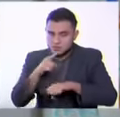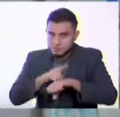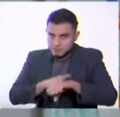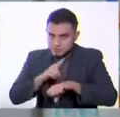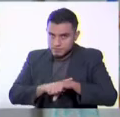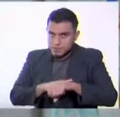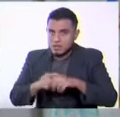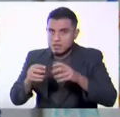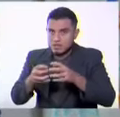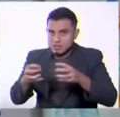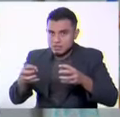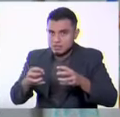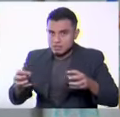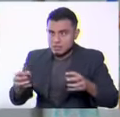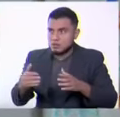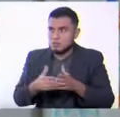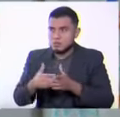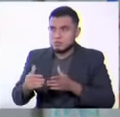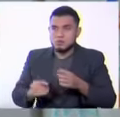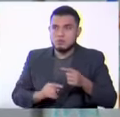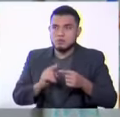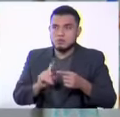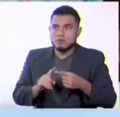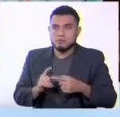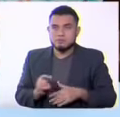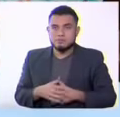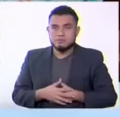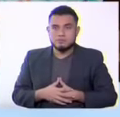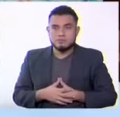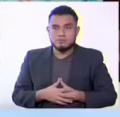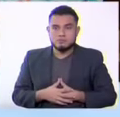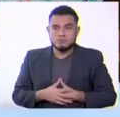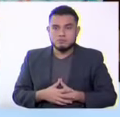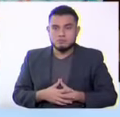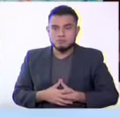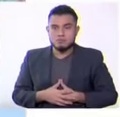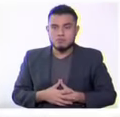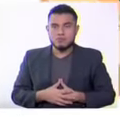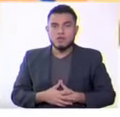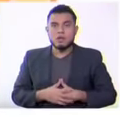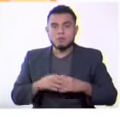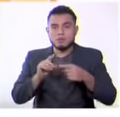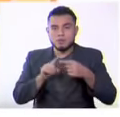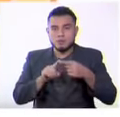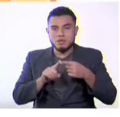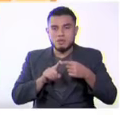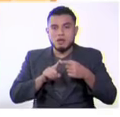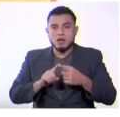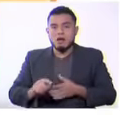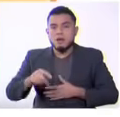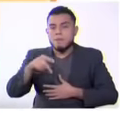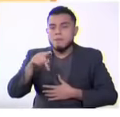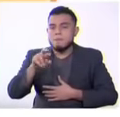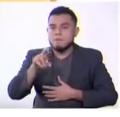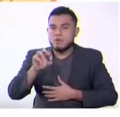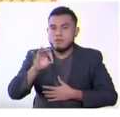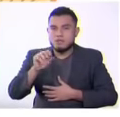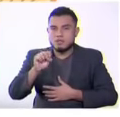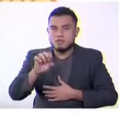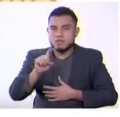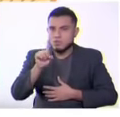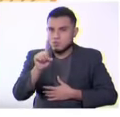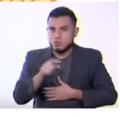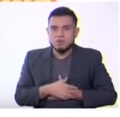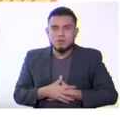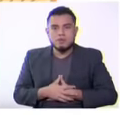división. Comencemos con la primera. La primera es la profase 1 de la